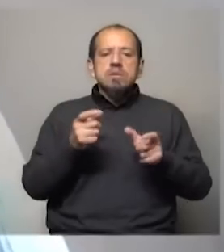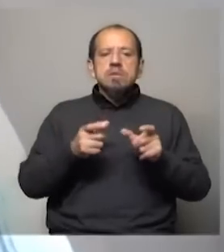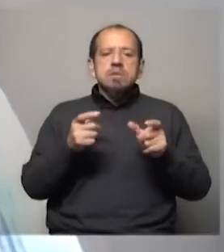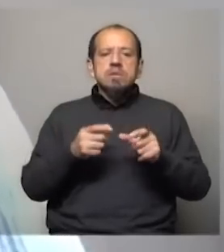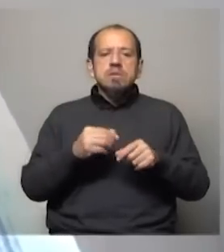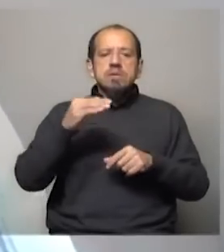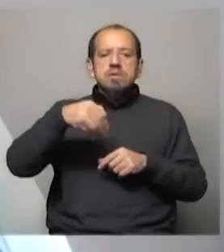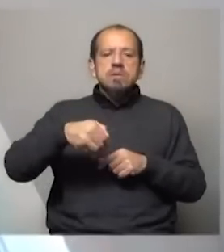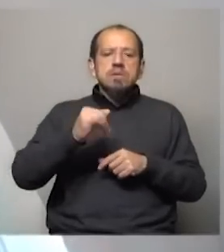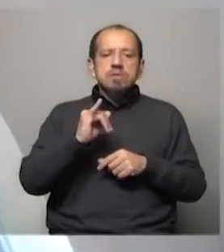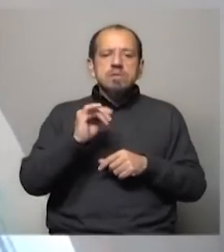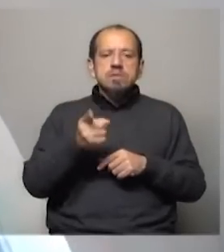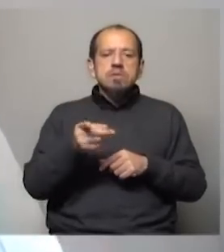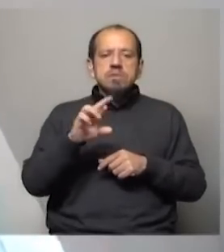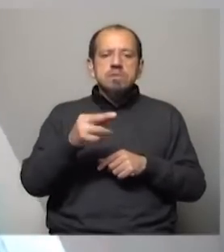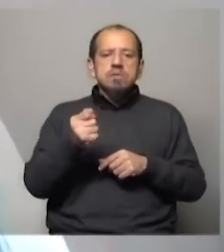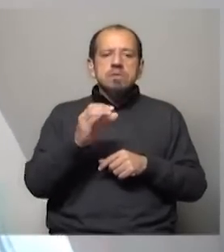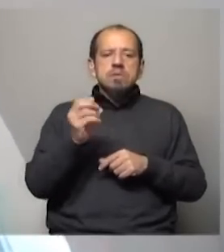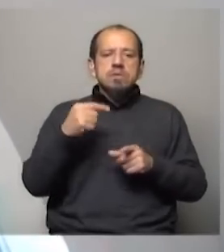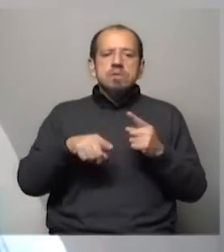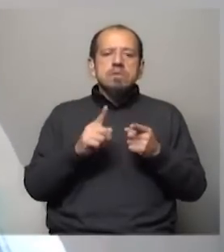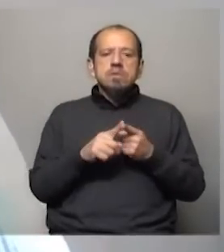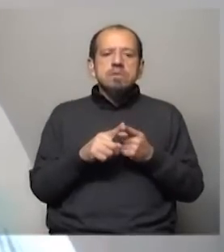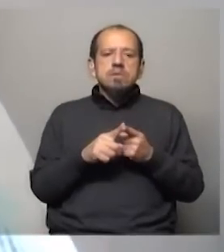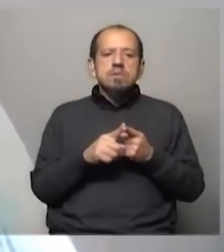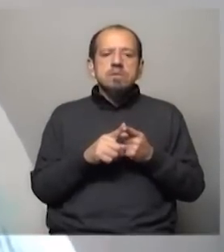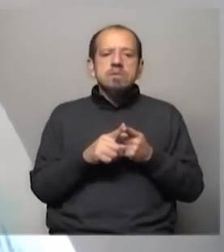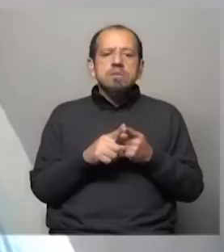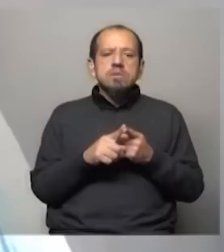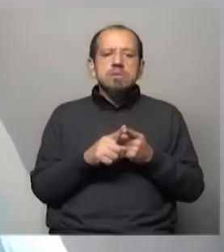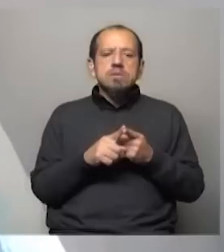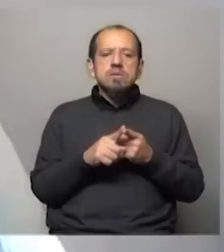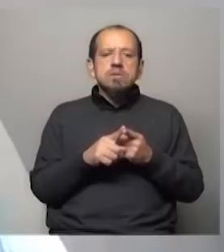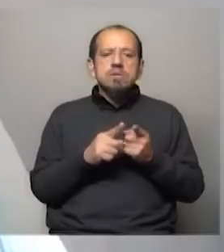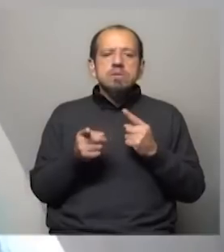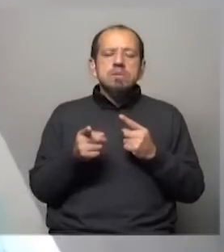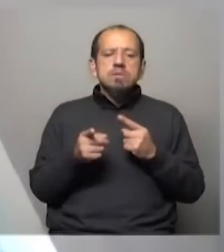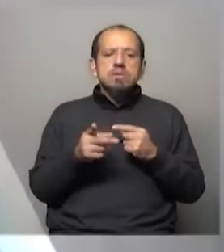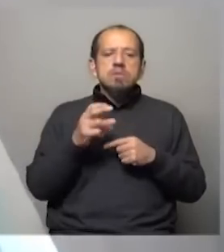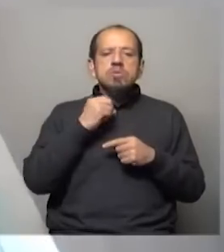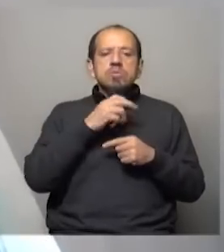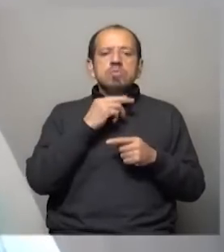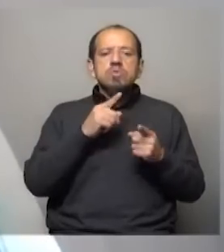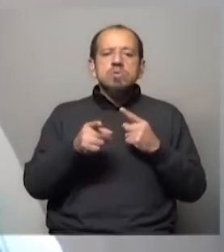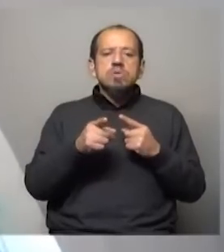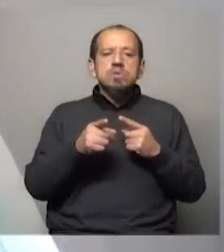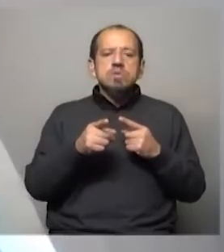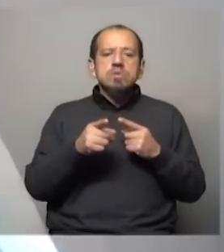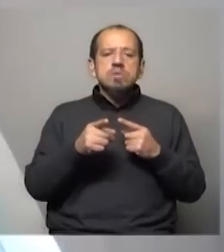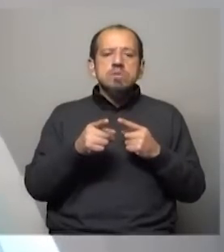y el muchacho que murió no es un migrante tampoco es un chico que nació en Francia de Padre franceses